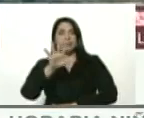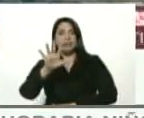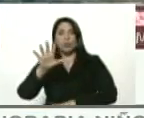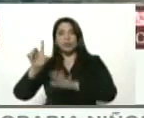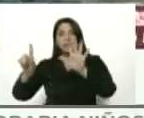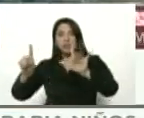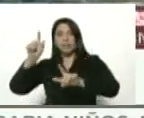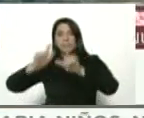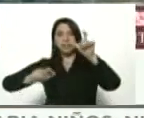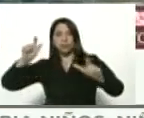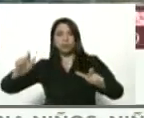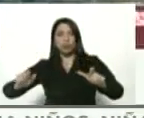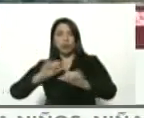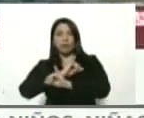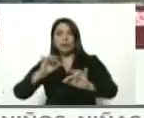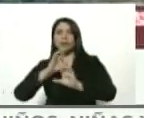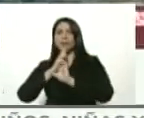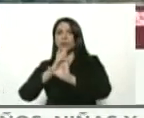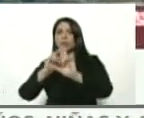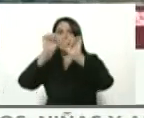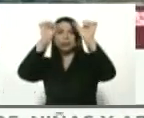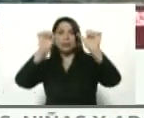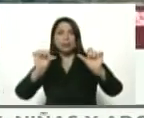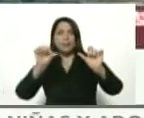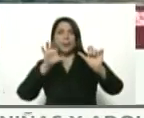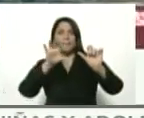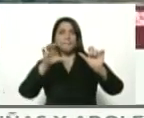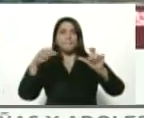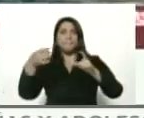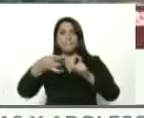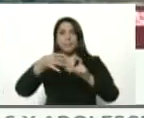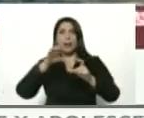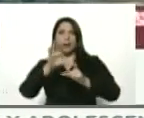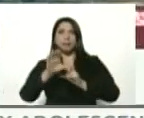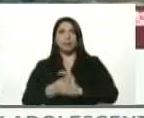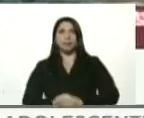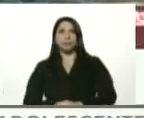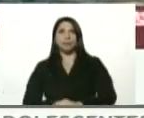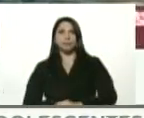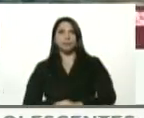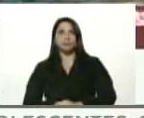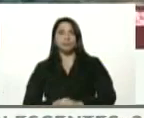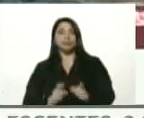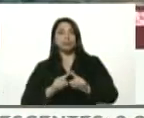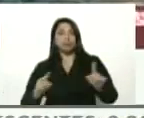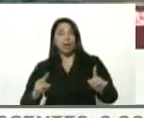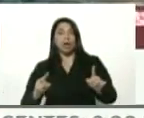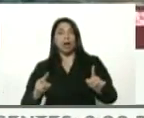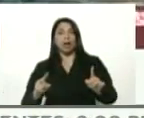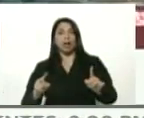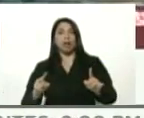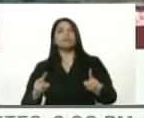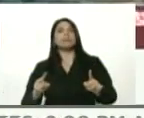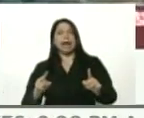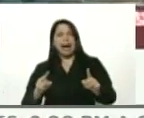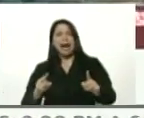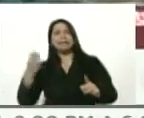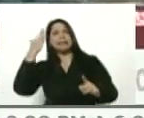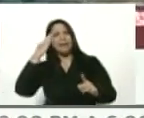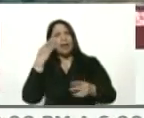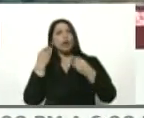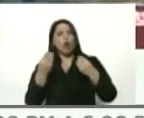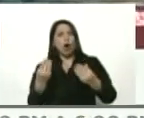10.970.556 personas han respondido la encuesta en el Sistema Patria para afinar el mapa de salud en